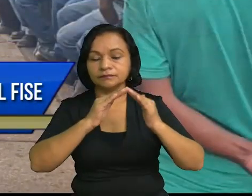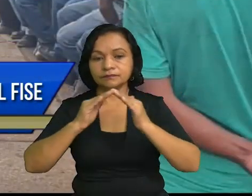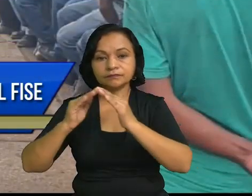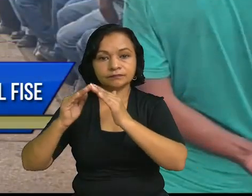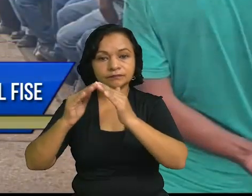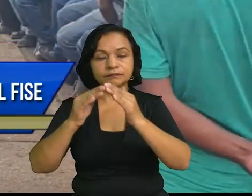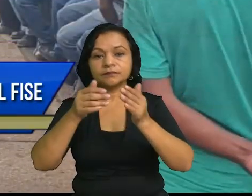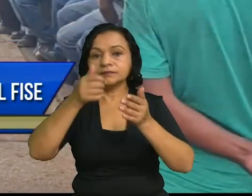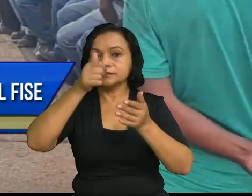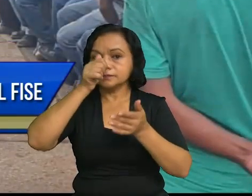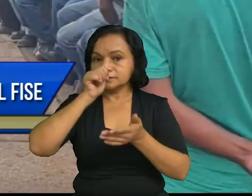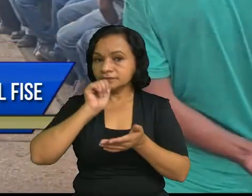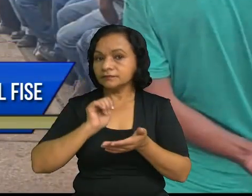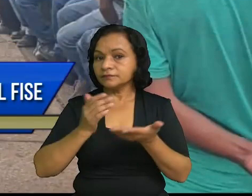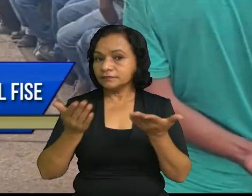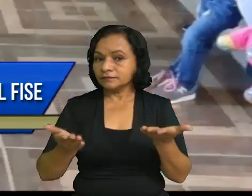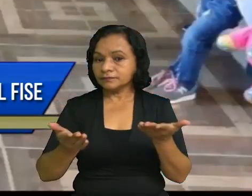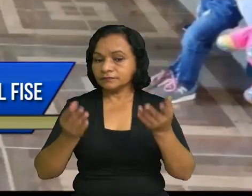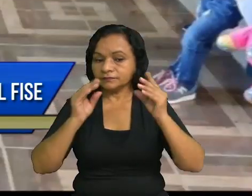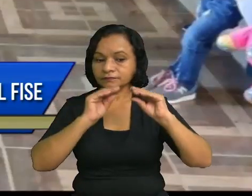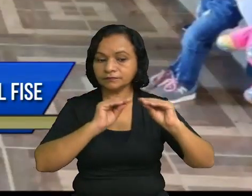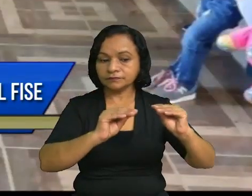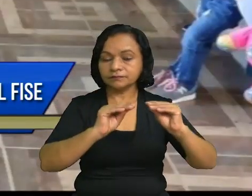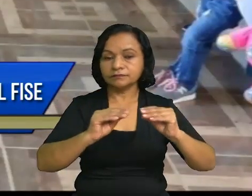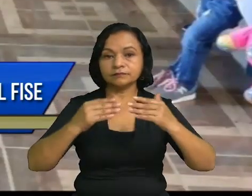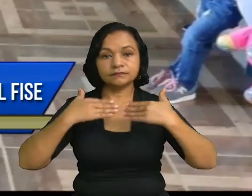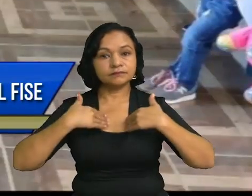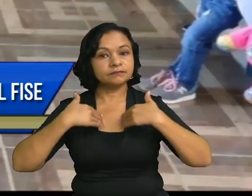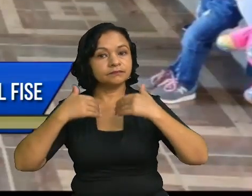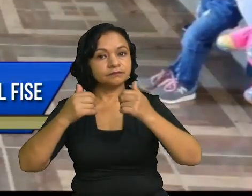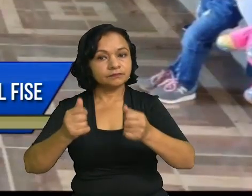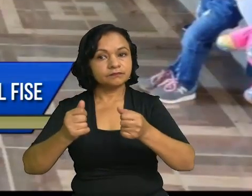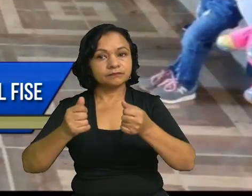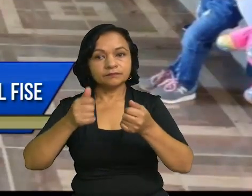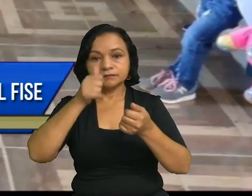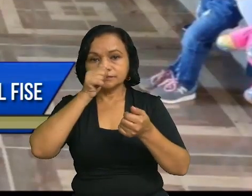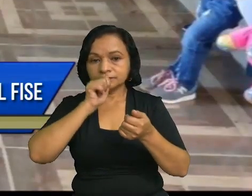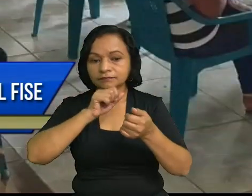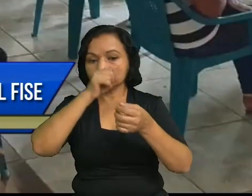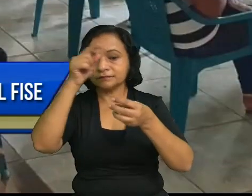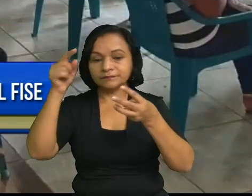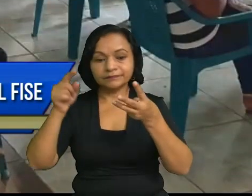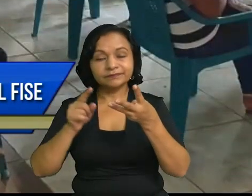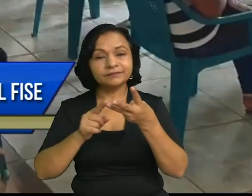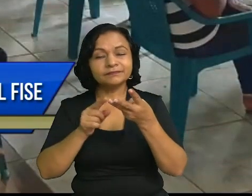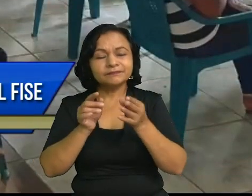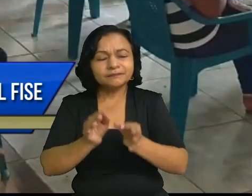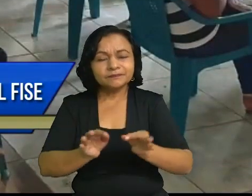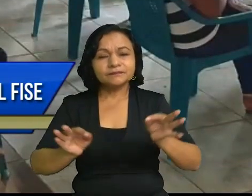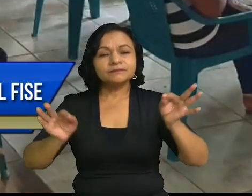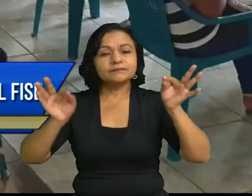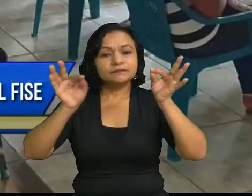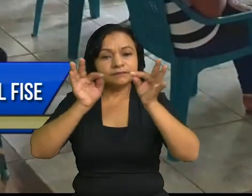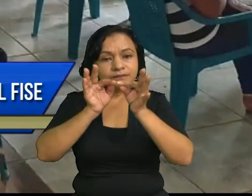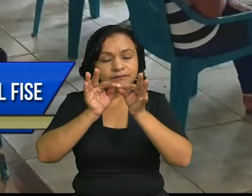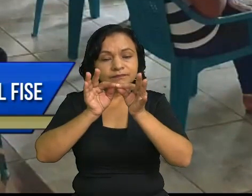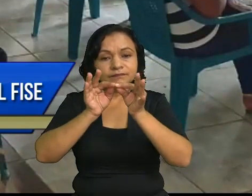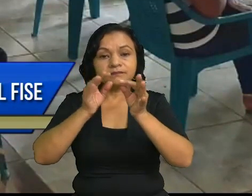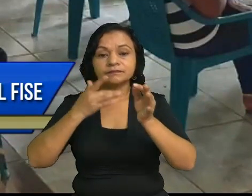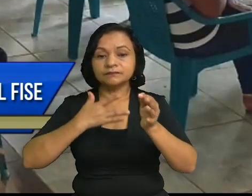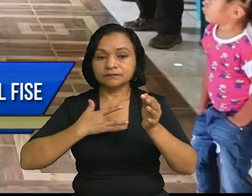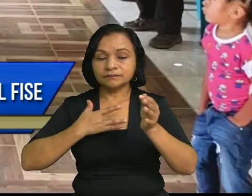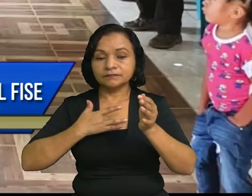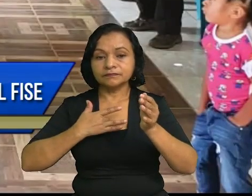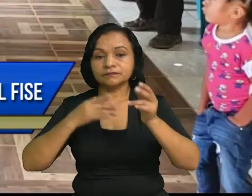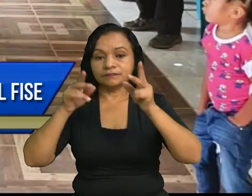agua además de la educación en la salud del agua es decir es el tercer elemento indispensable como necesidades